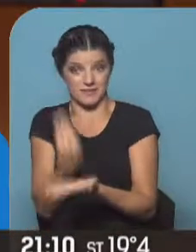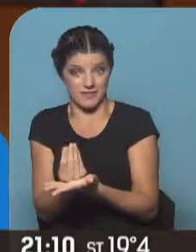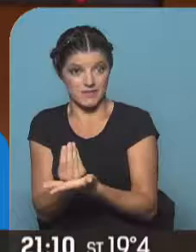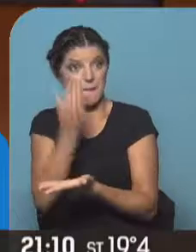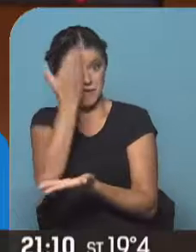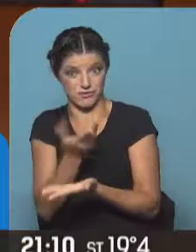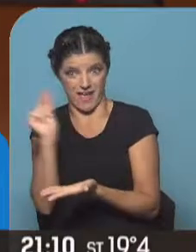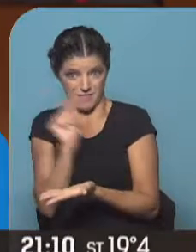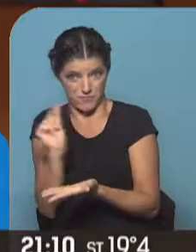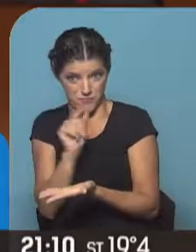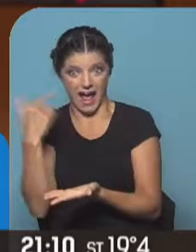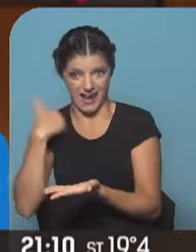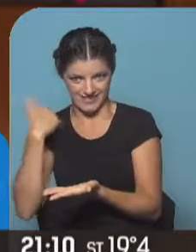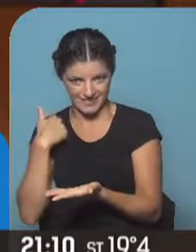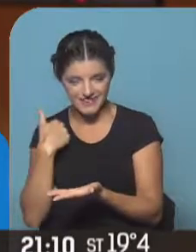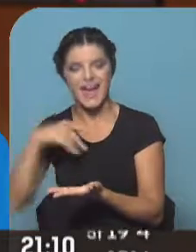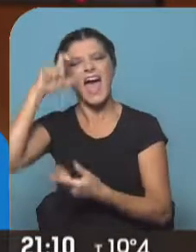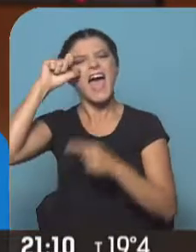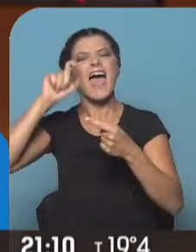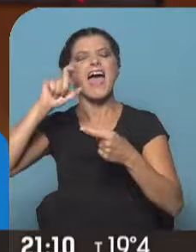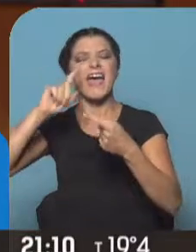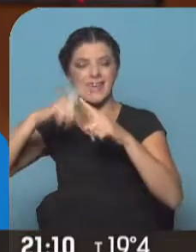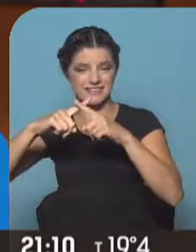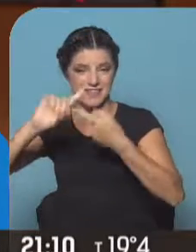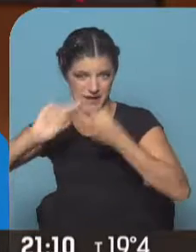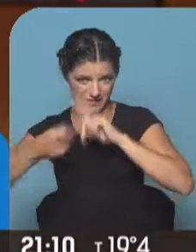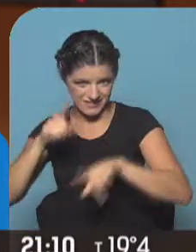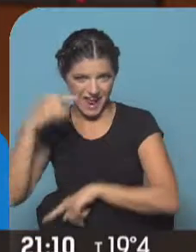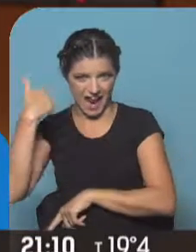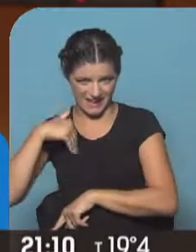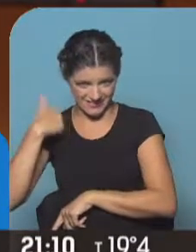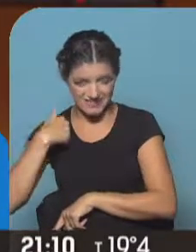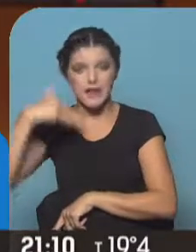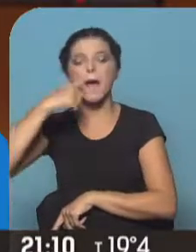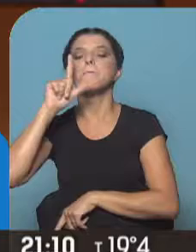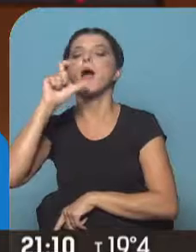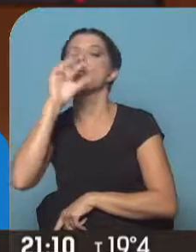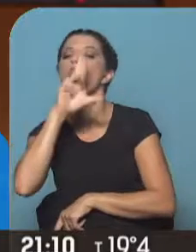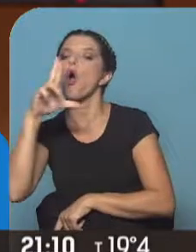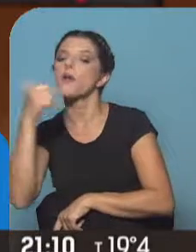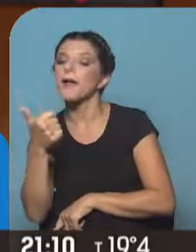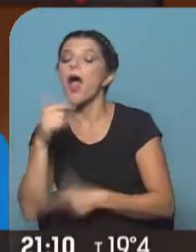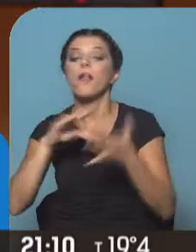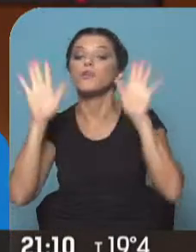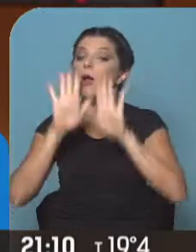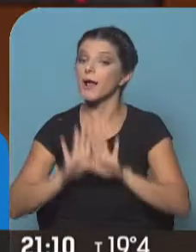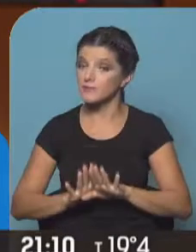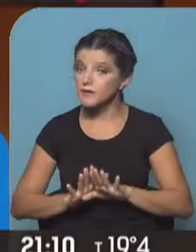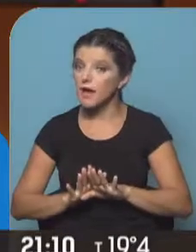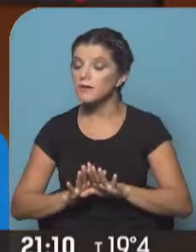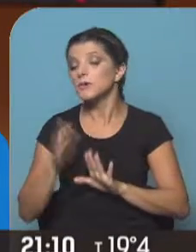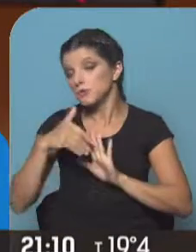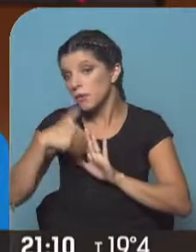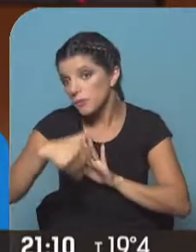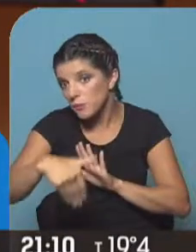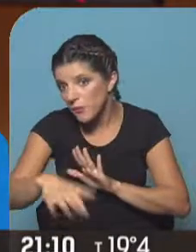argentina, la exministro Susana Malcorra. Consecuentemente, la parte formal y organizativa de la conferencia seguramente terminará